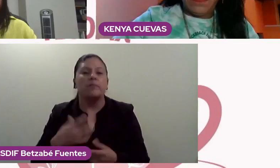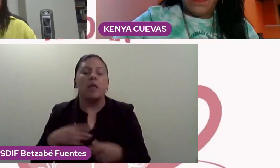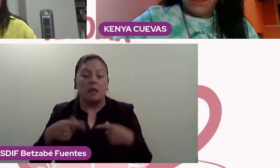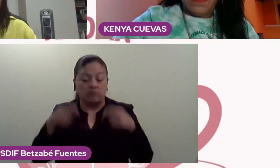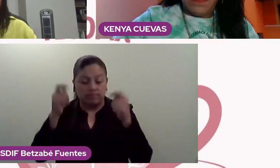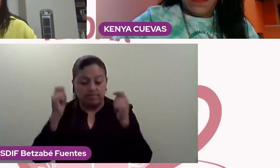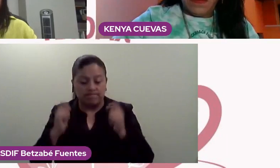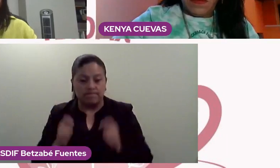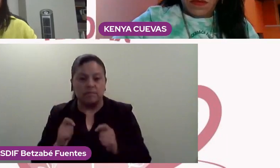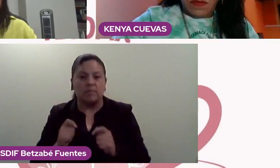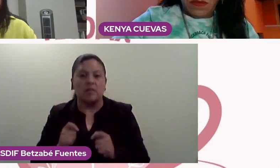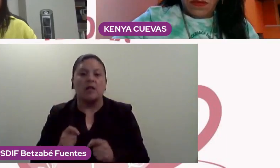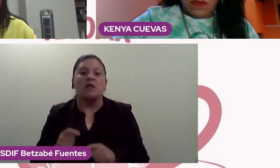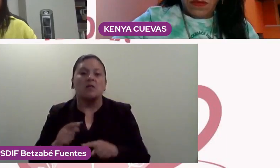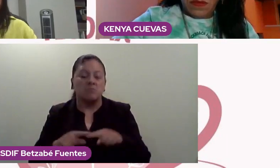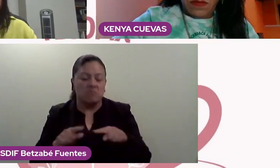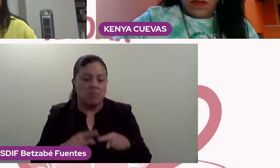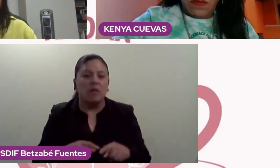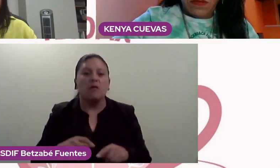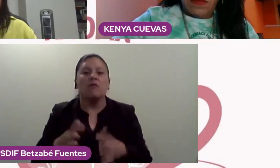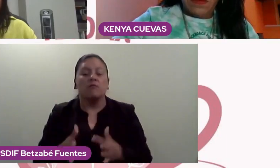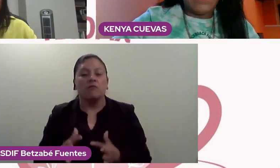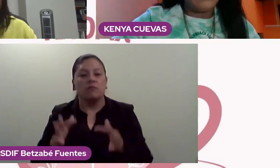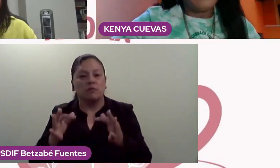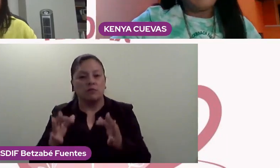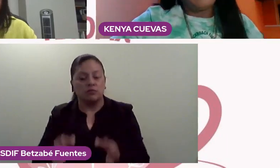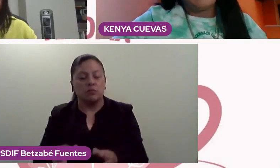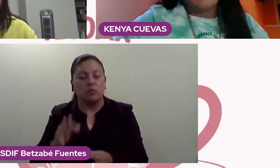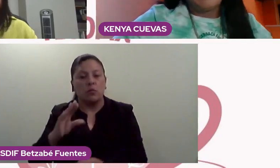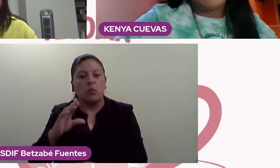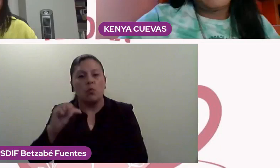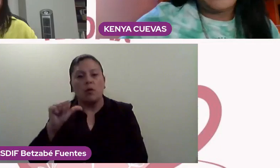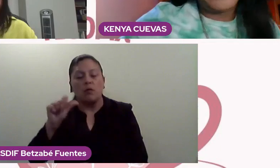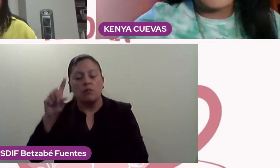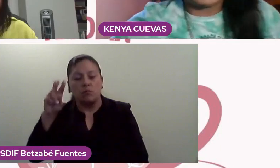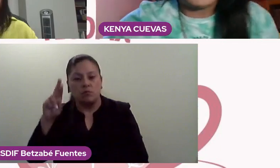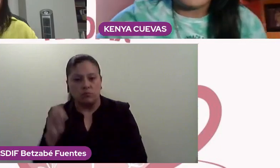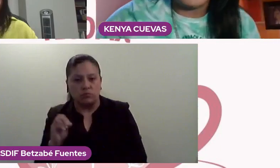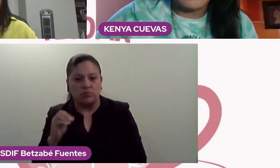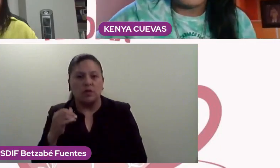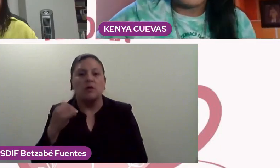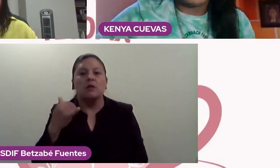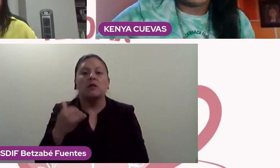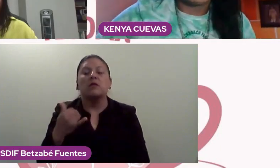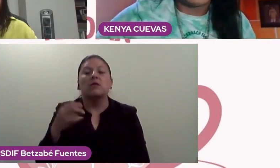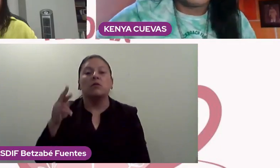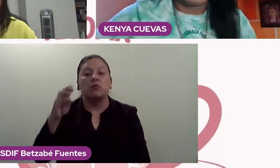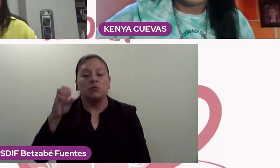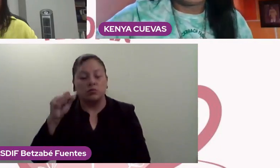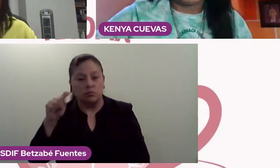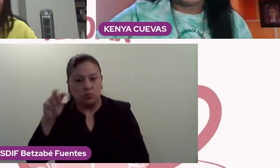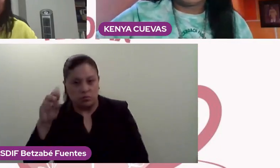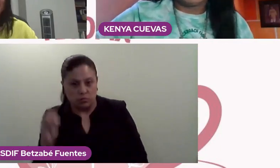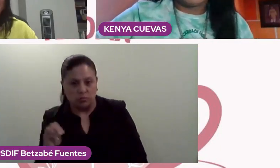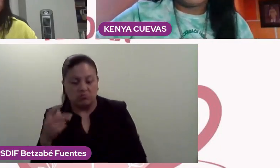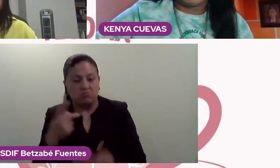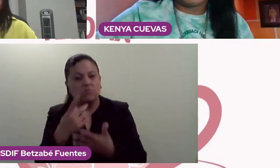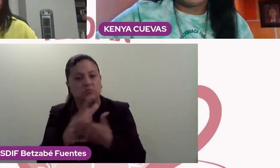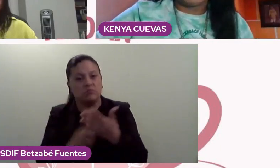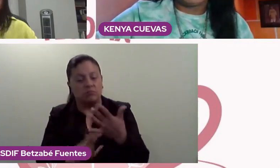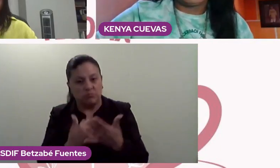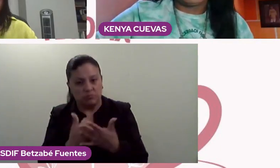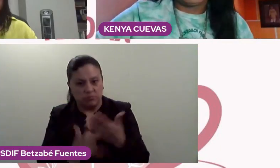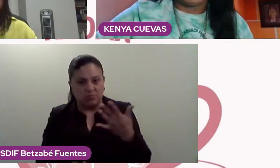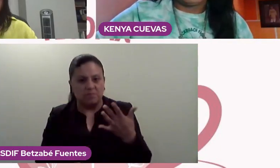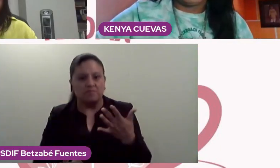trayectoria de activismo. Fundación Cuadros y Rostros la nombra como directora de proyectos productivos. Mujer del Año